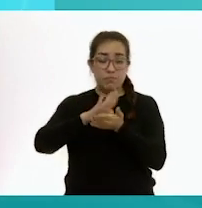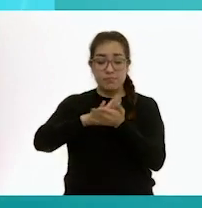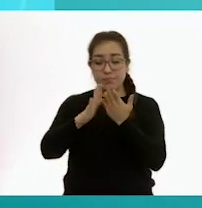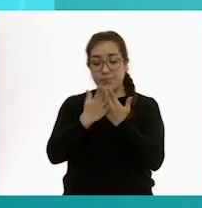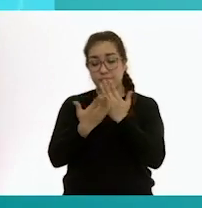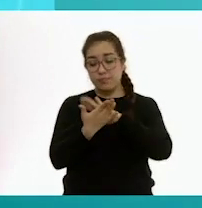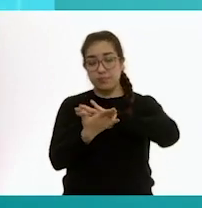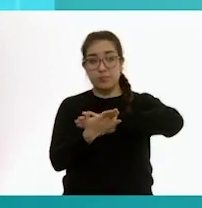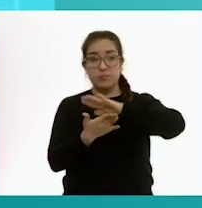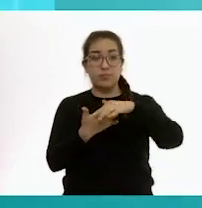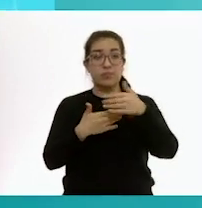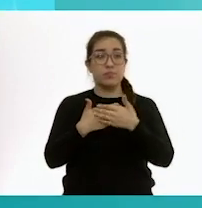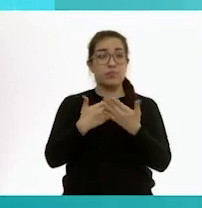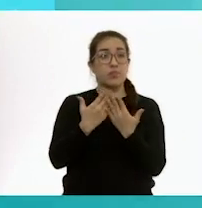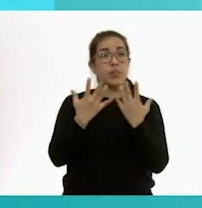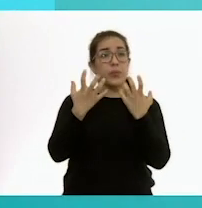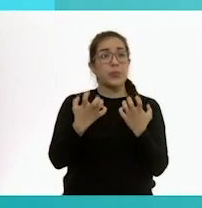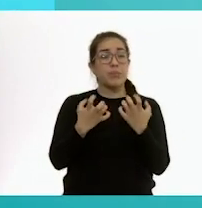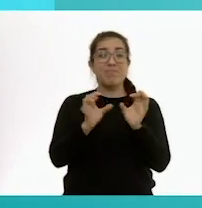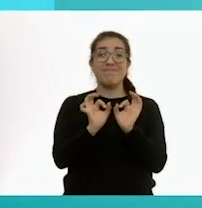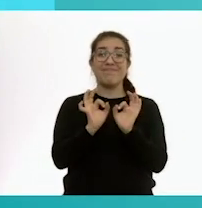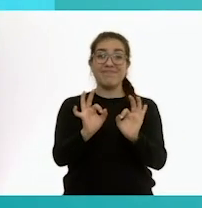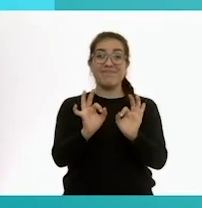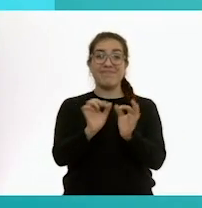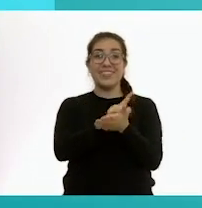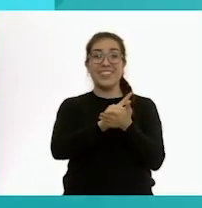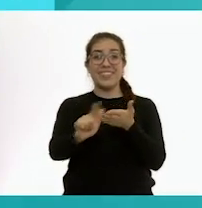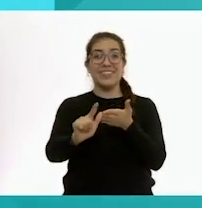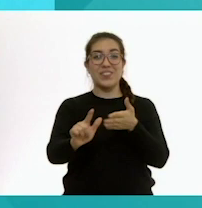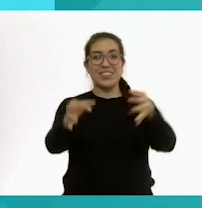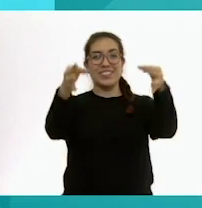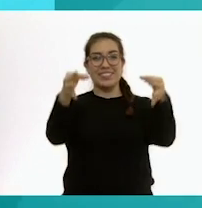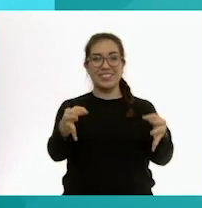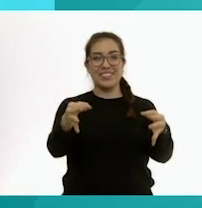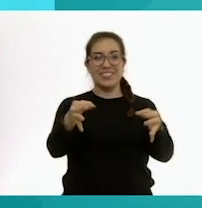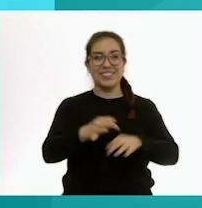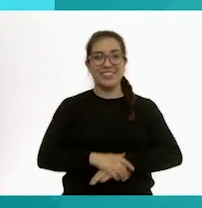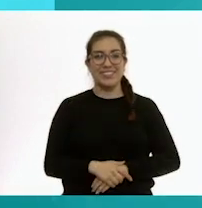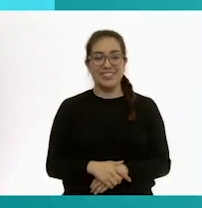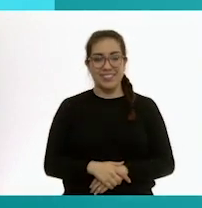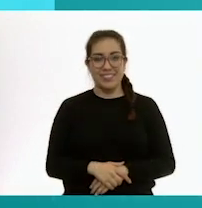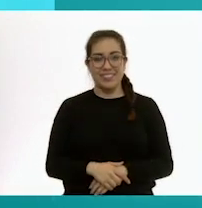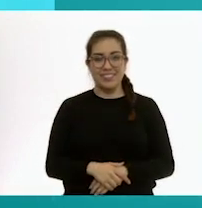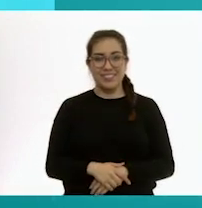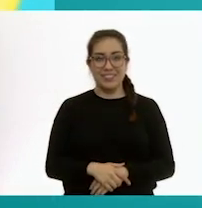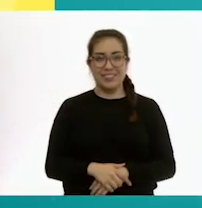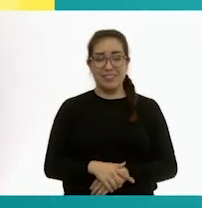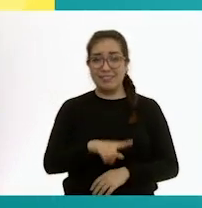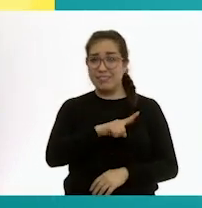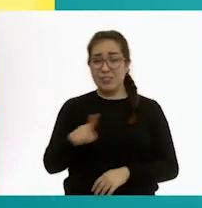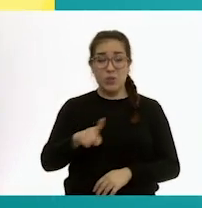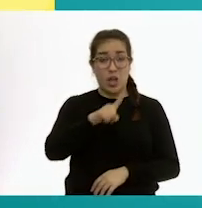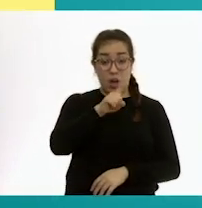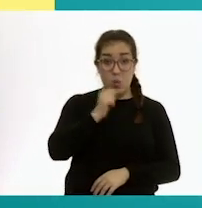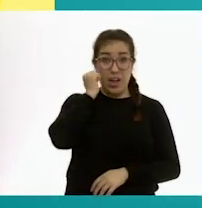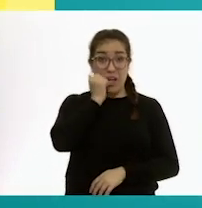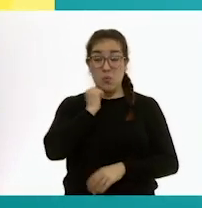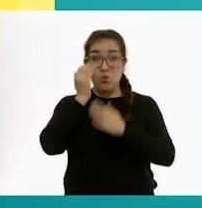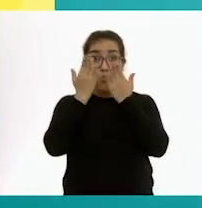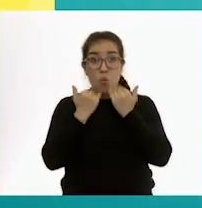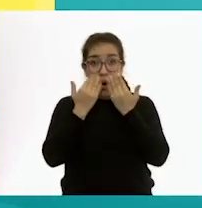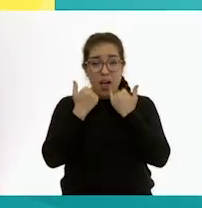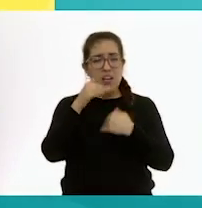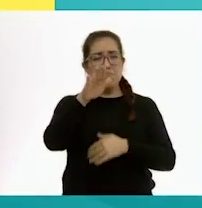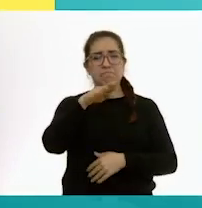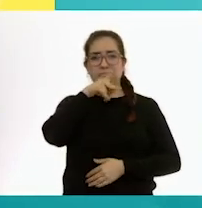Sécalas con una toalla. ¡Y listo! ¡Tus manos están limpias! Si no tienes agua y jabón,